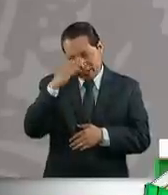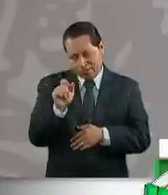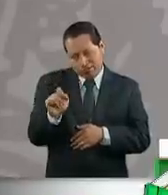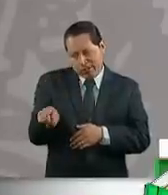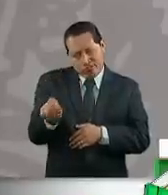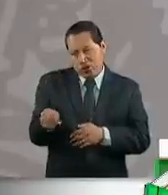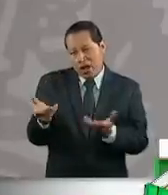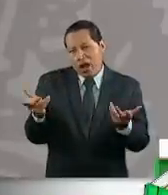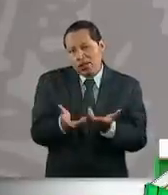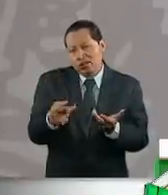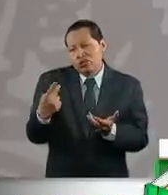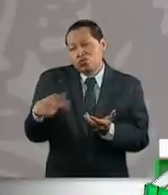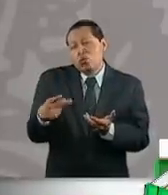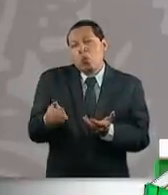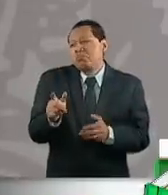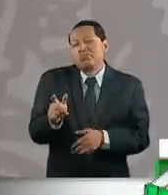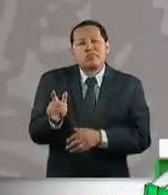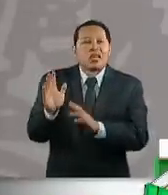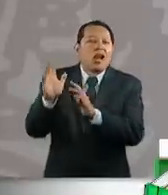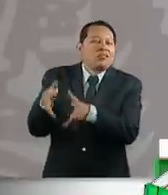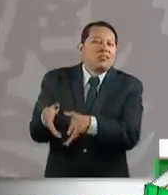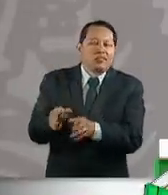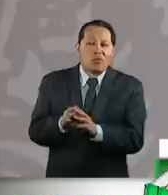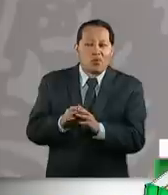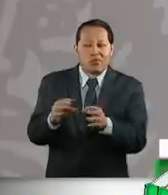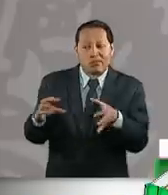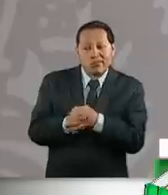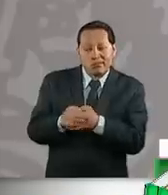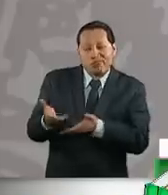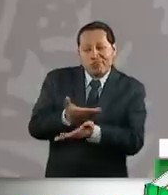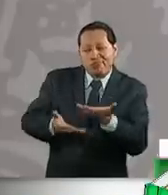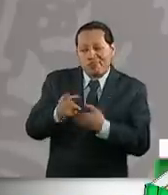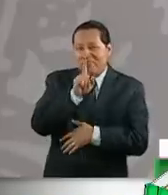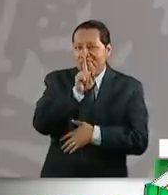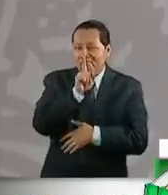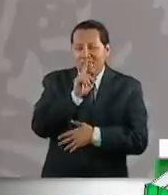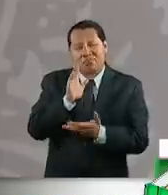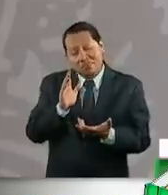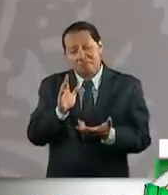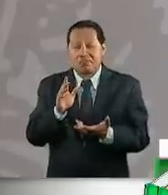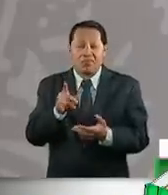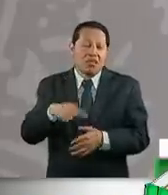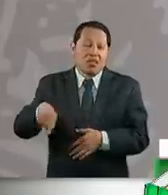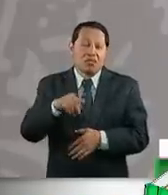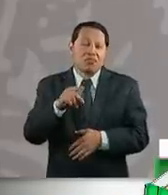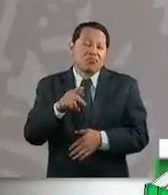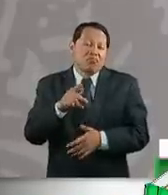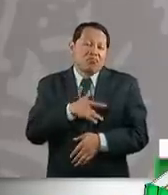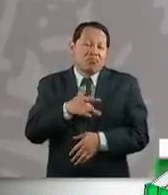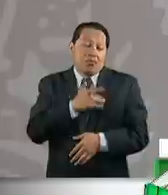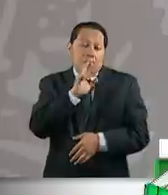venido asumiendo, digamos, de poca colaboración con otro poder y prefirieron darle